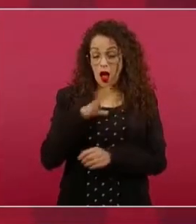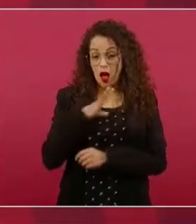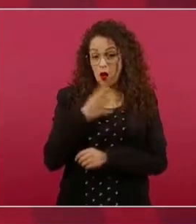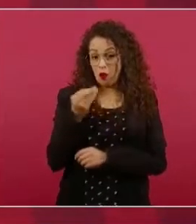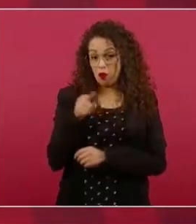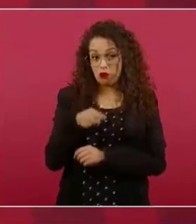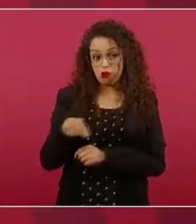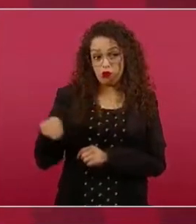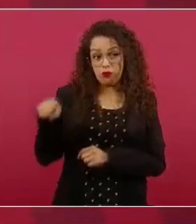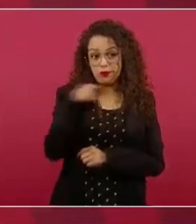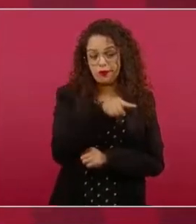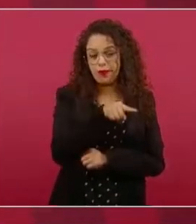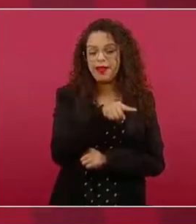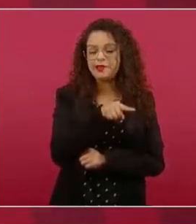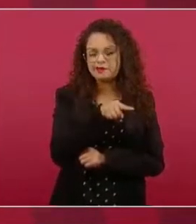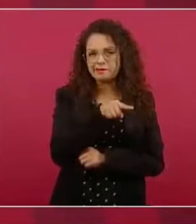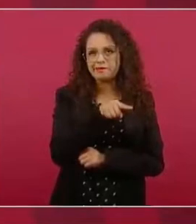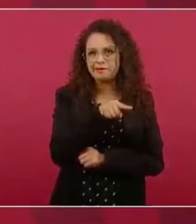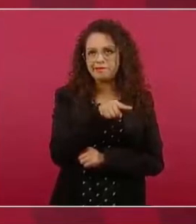están entendiendo